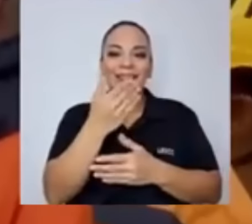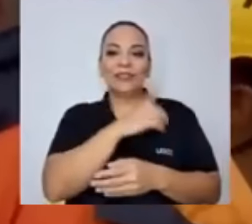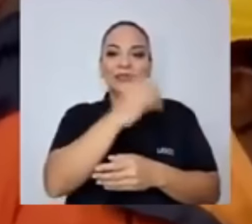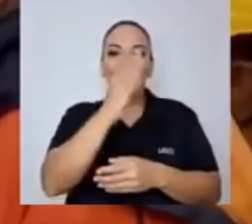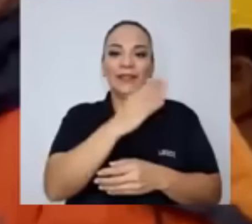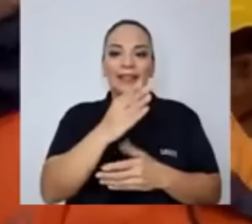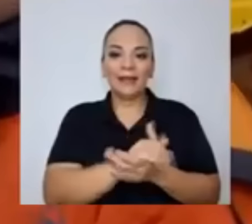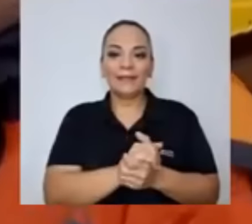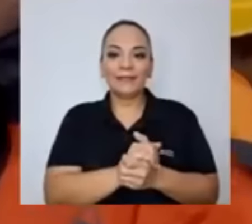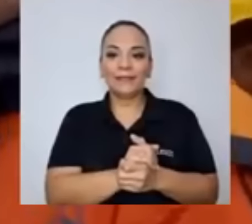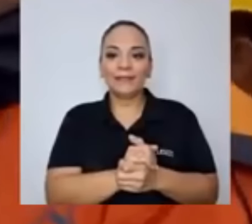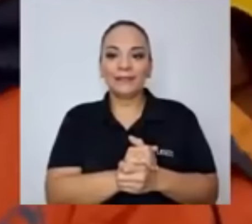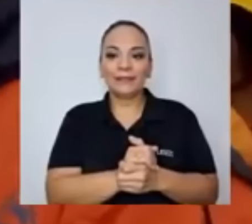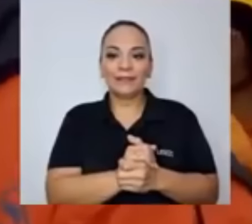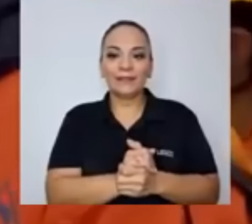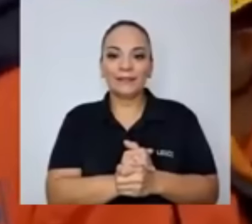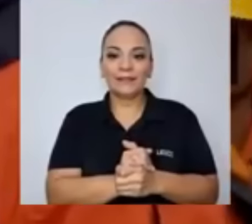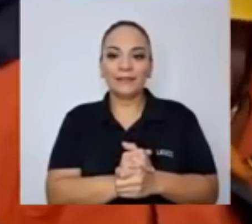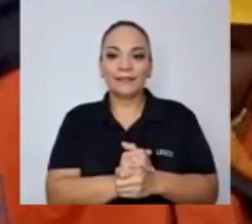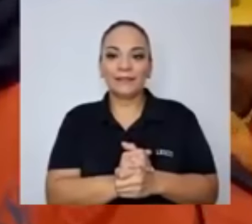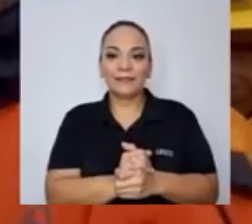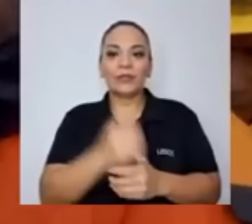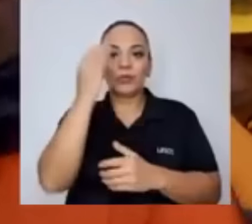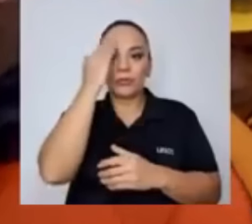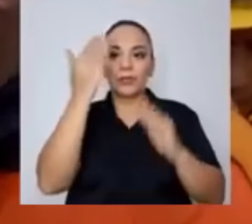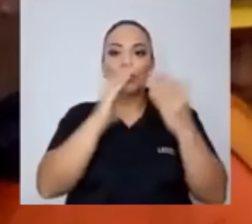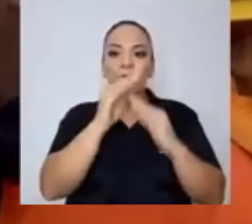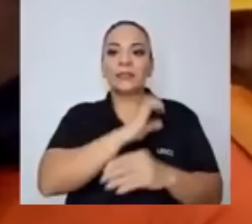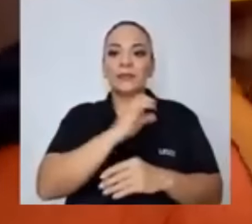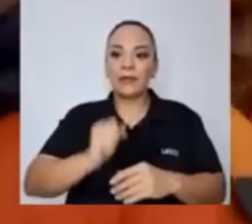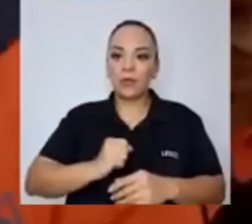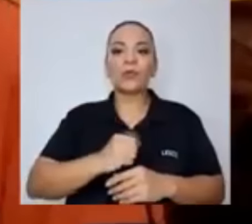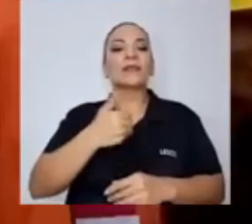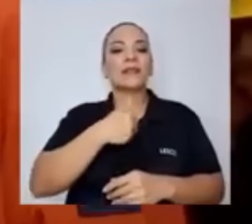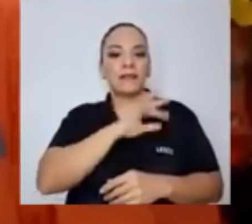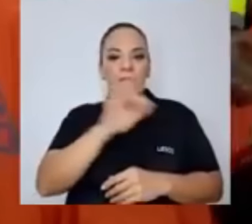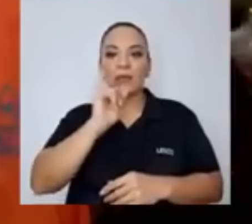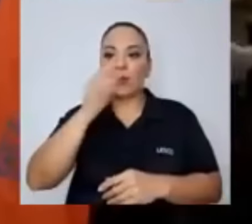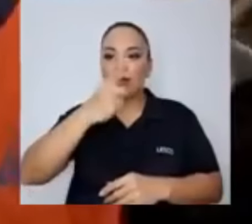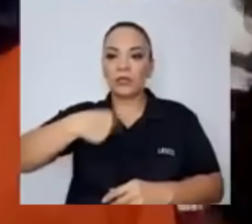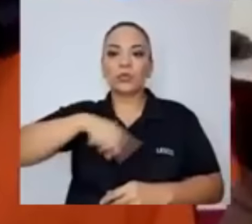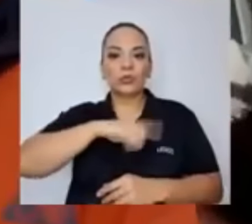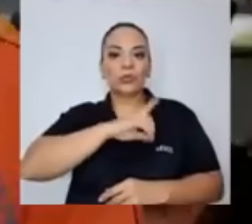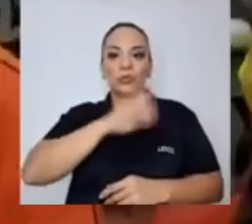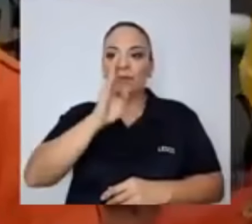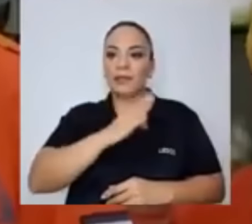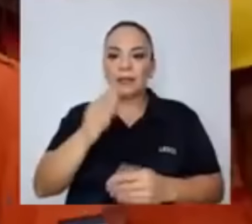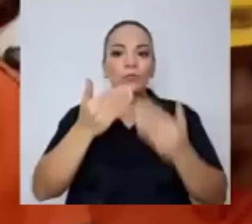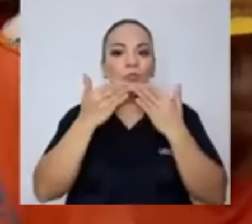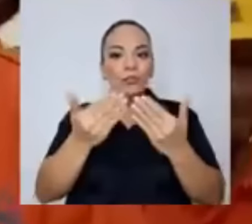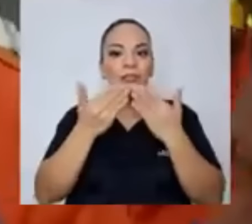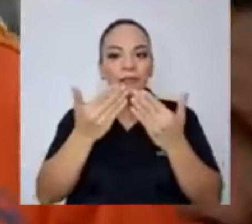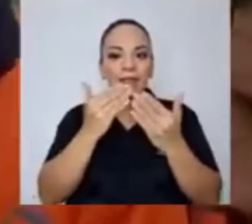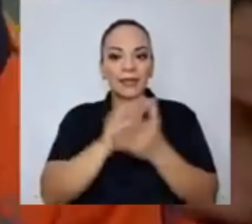bendiga. Yo sé que el pueblo salvadoreño es un pueblo de fe como nosotros. Que Dios los bendiga. Muchísimas